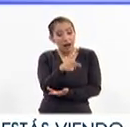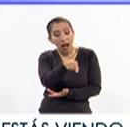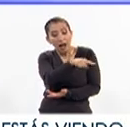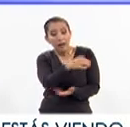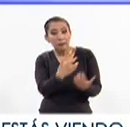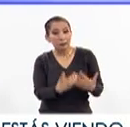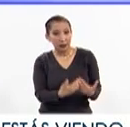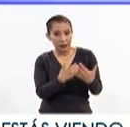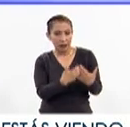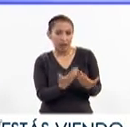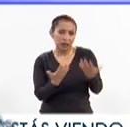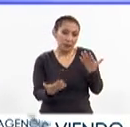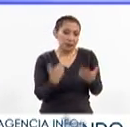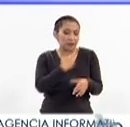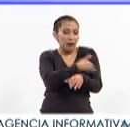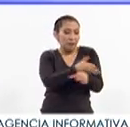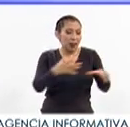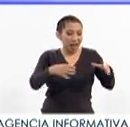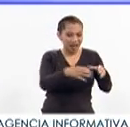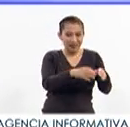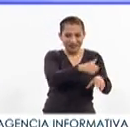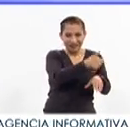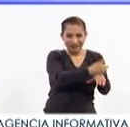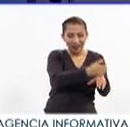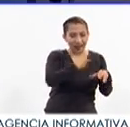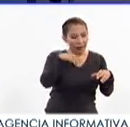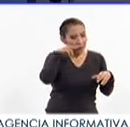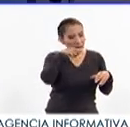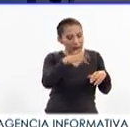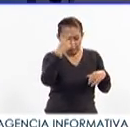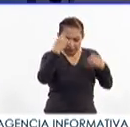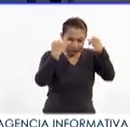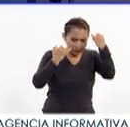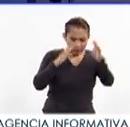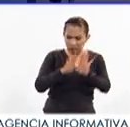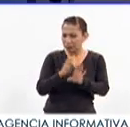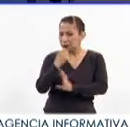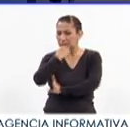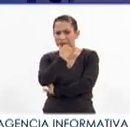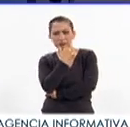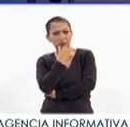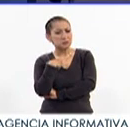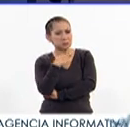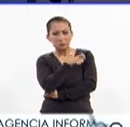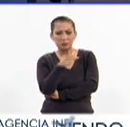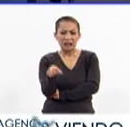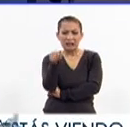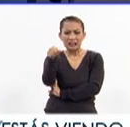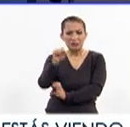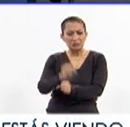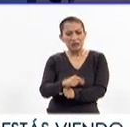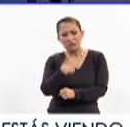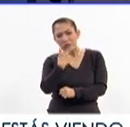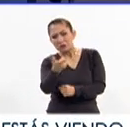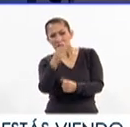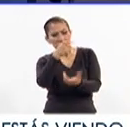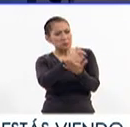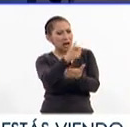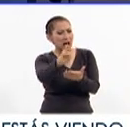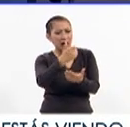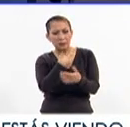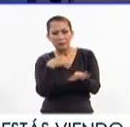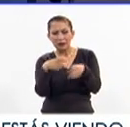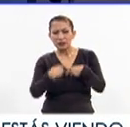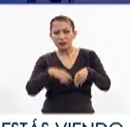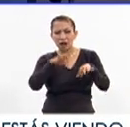aquellas empresas, a veces familiares, que están rompiéndose la cabeza de, híjole, ¿cómo voy a pagar esta semana o esta nómina? Bueno,